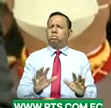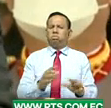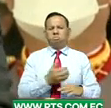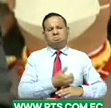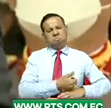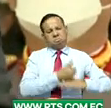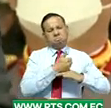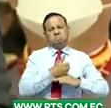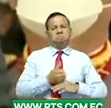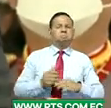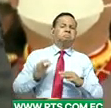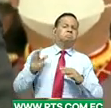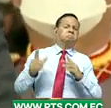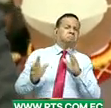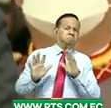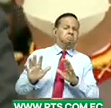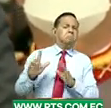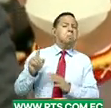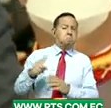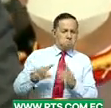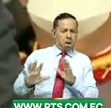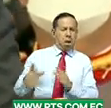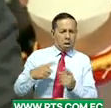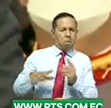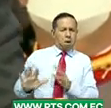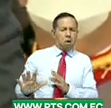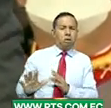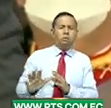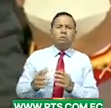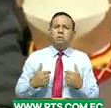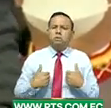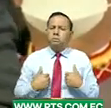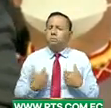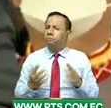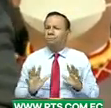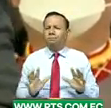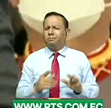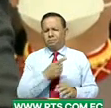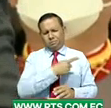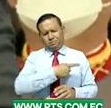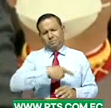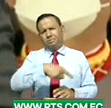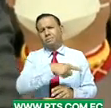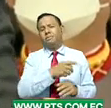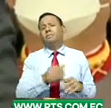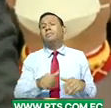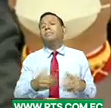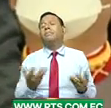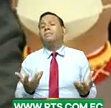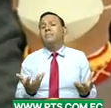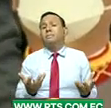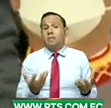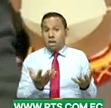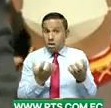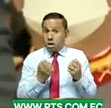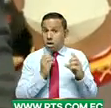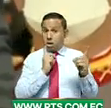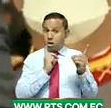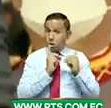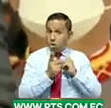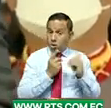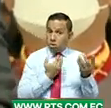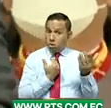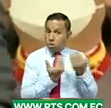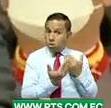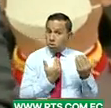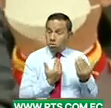autoritarismo y en la amenaza. Son voces que no ofrecen diálogo,